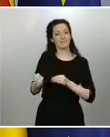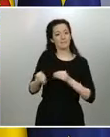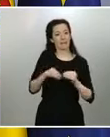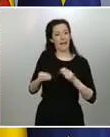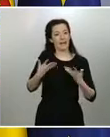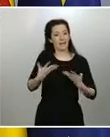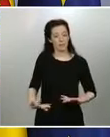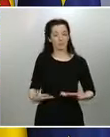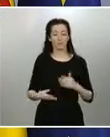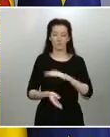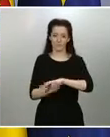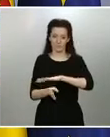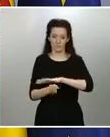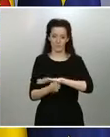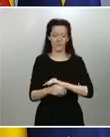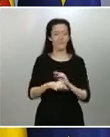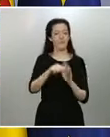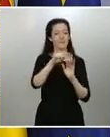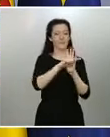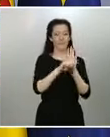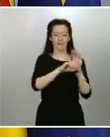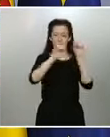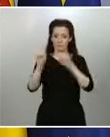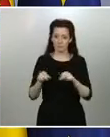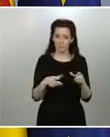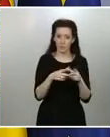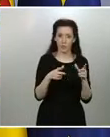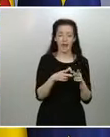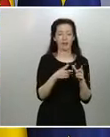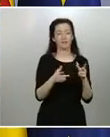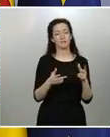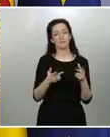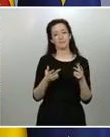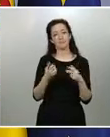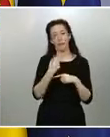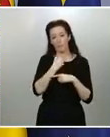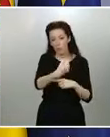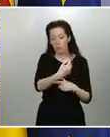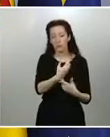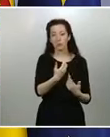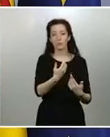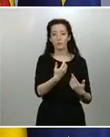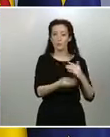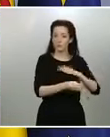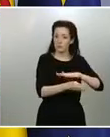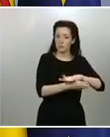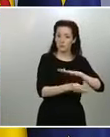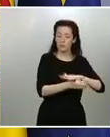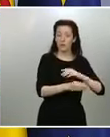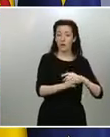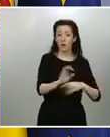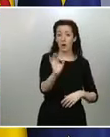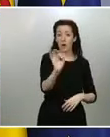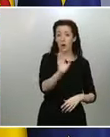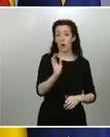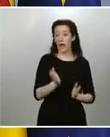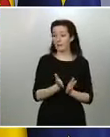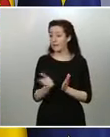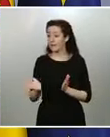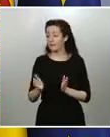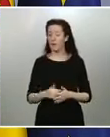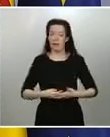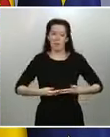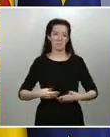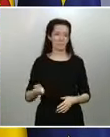con medidas económicas de apoyo o simplemente aquí no pasa nada podemos vivir y convivir con el virus